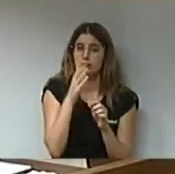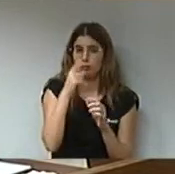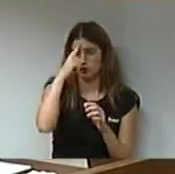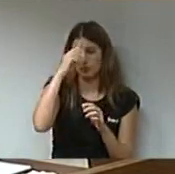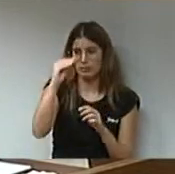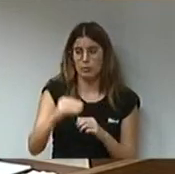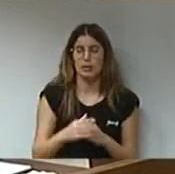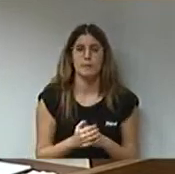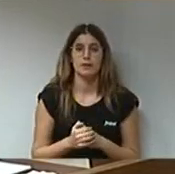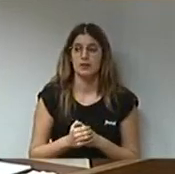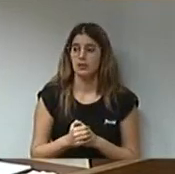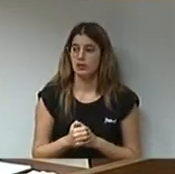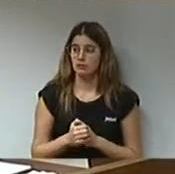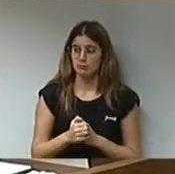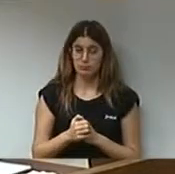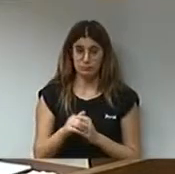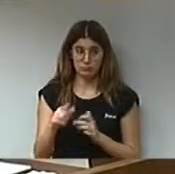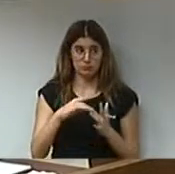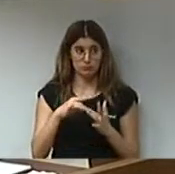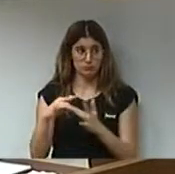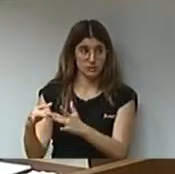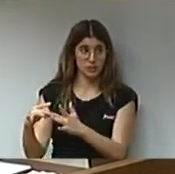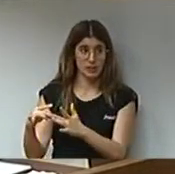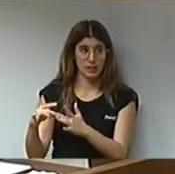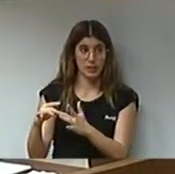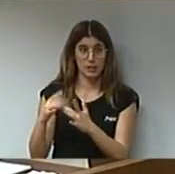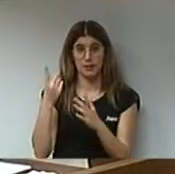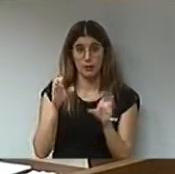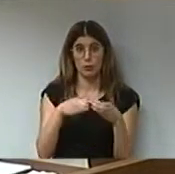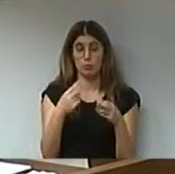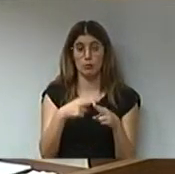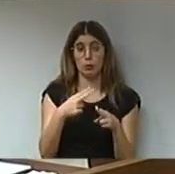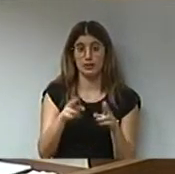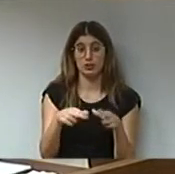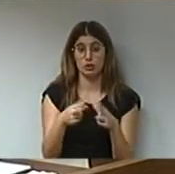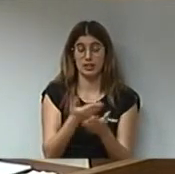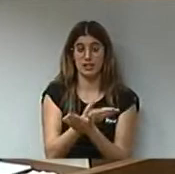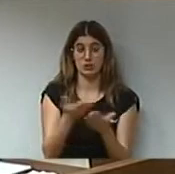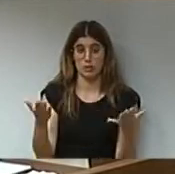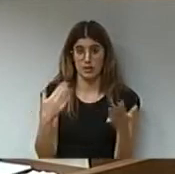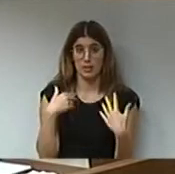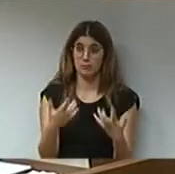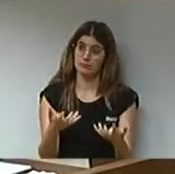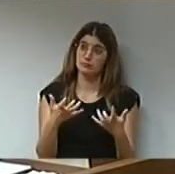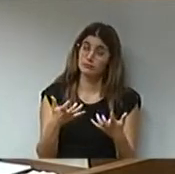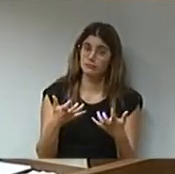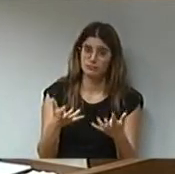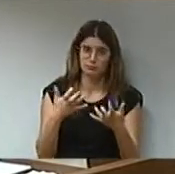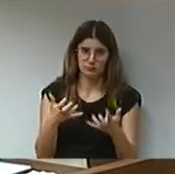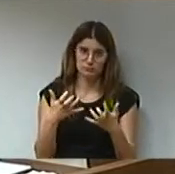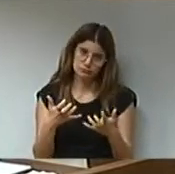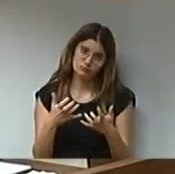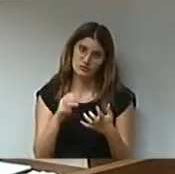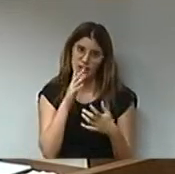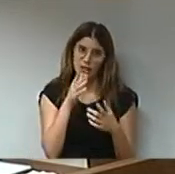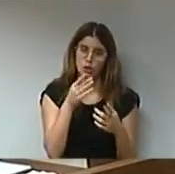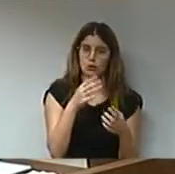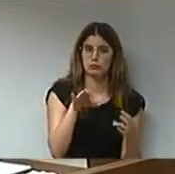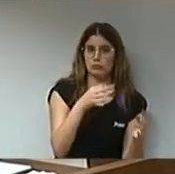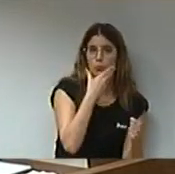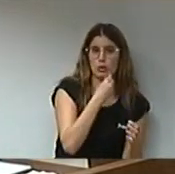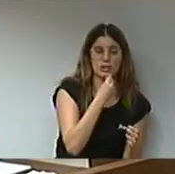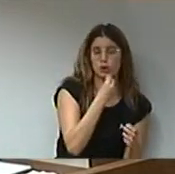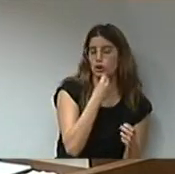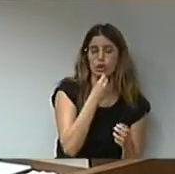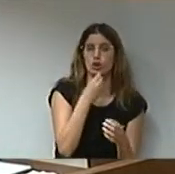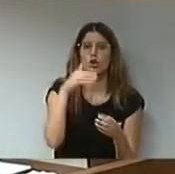sabiduría, que el liderazgo en un partido y en la sociedad no se gana con pesebres, sino con un discurso coherente, sólido